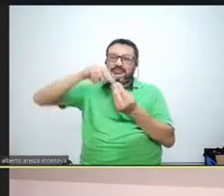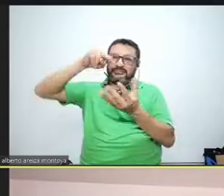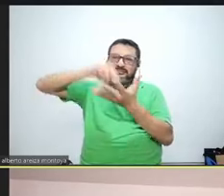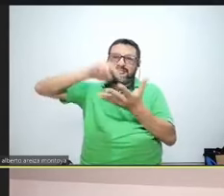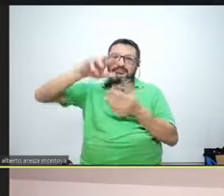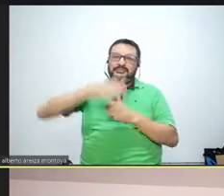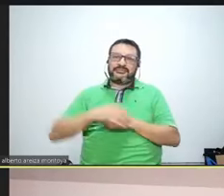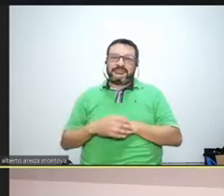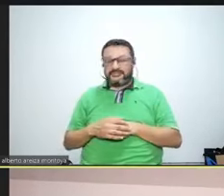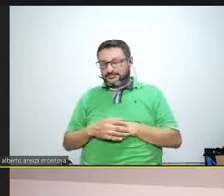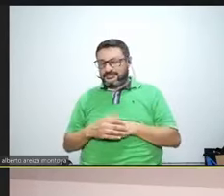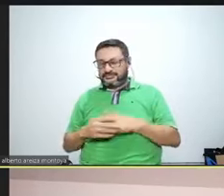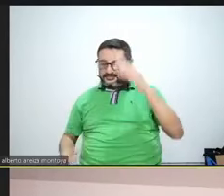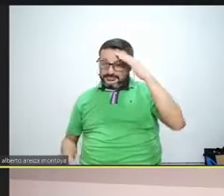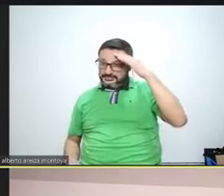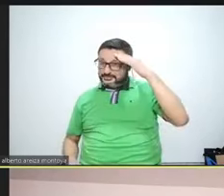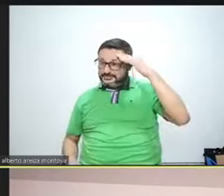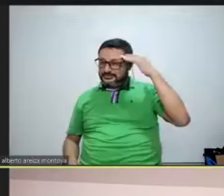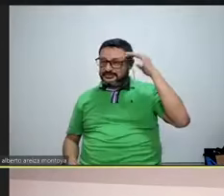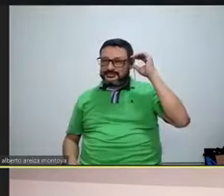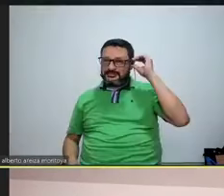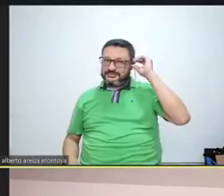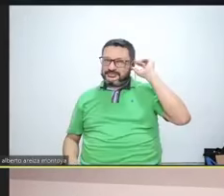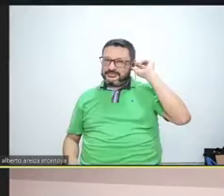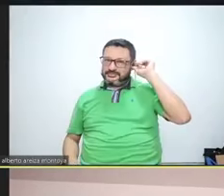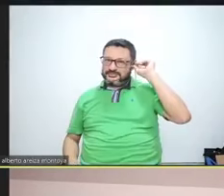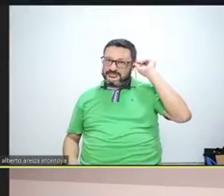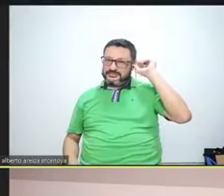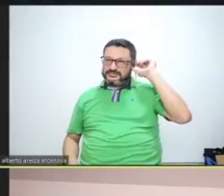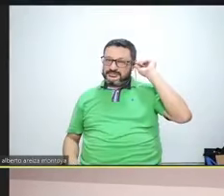sea, no sé, por el lado